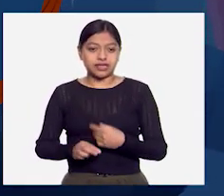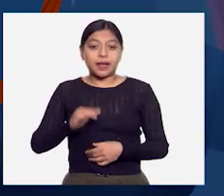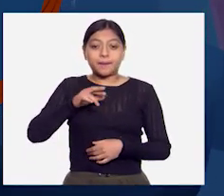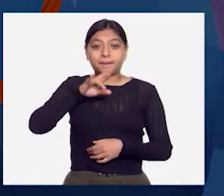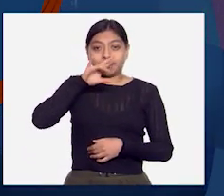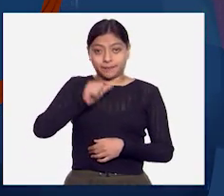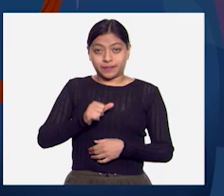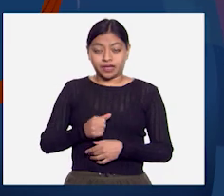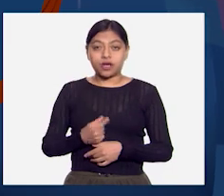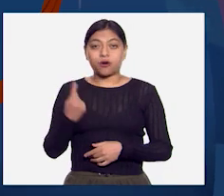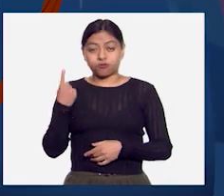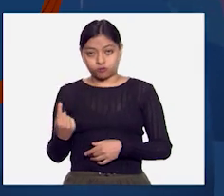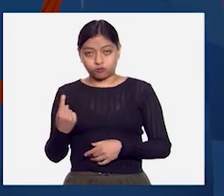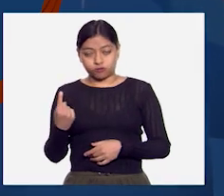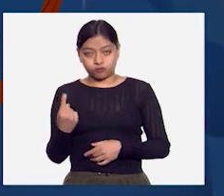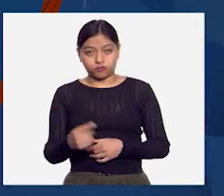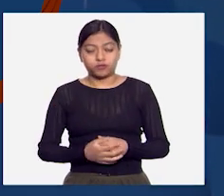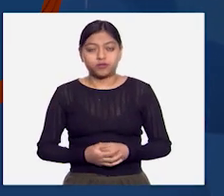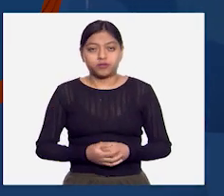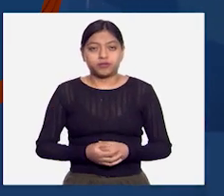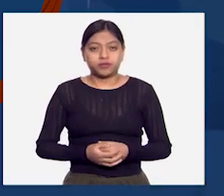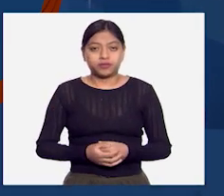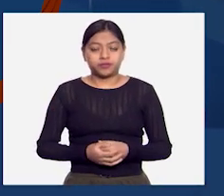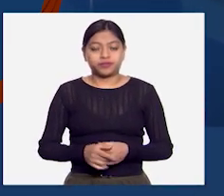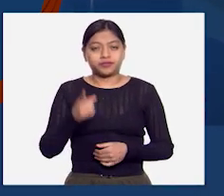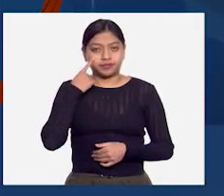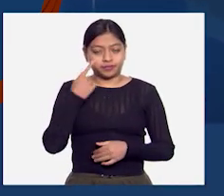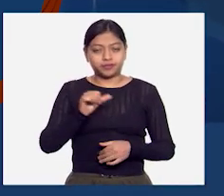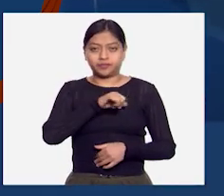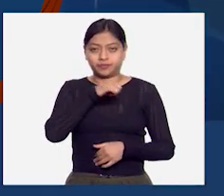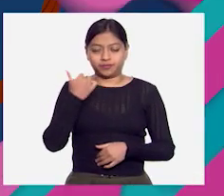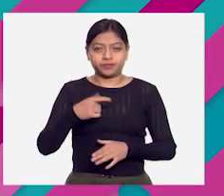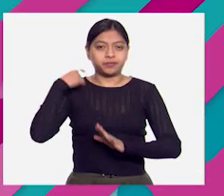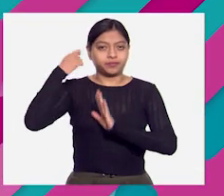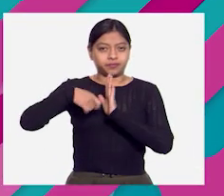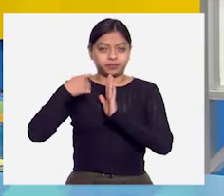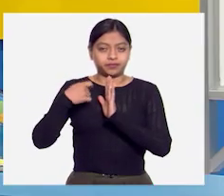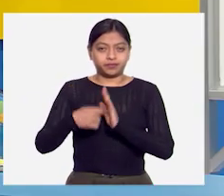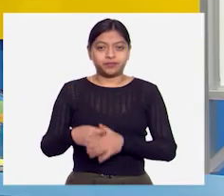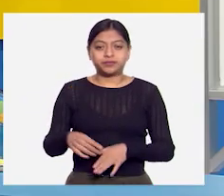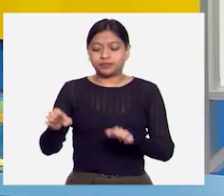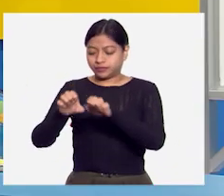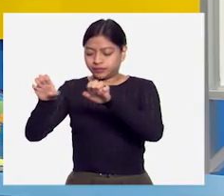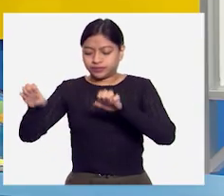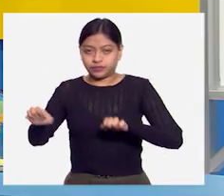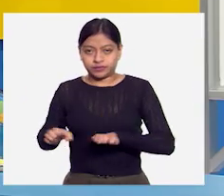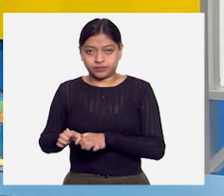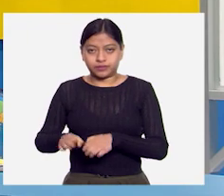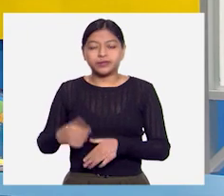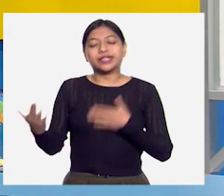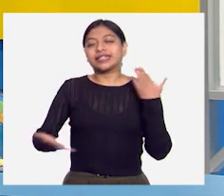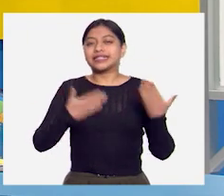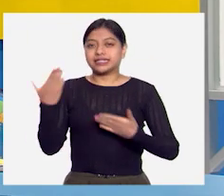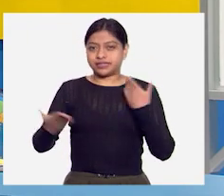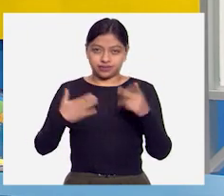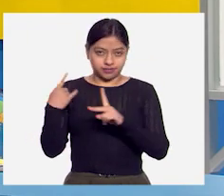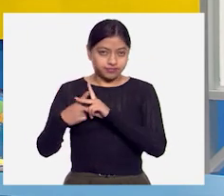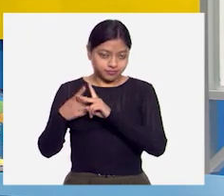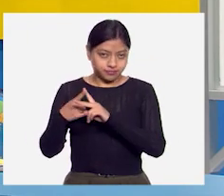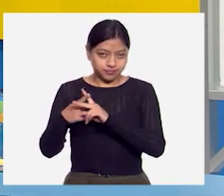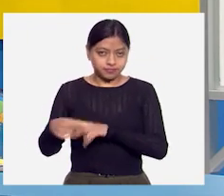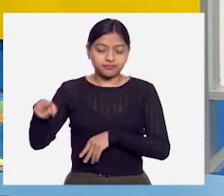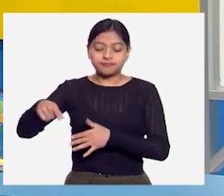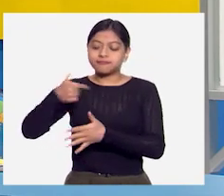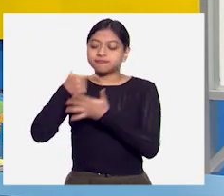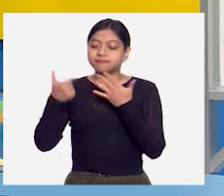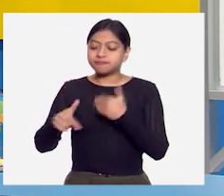le cayó 1 en su dado. Ahora veamos el video del equipo Divertimáticos, que muestra los